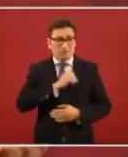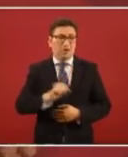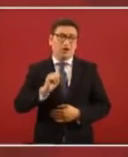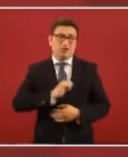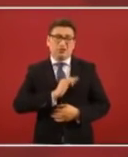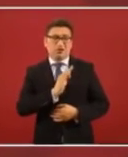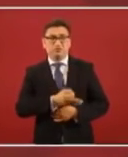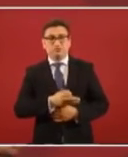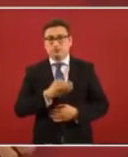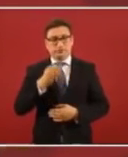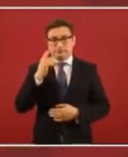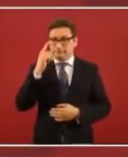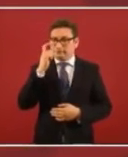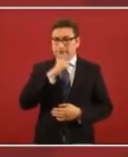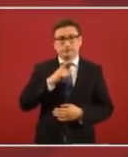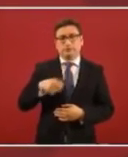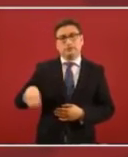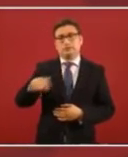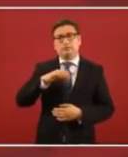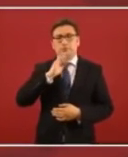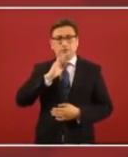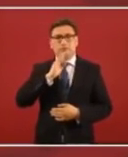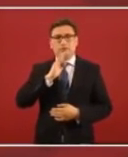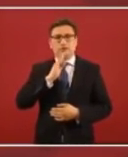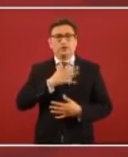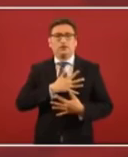Las madres tienen un amor